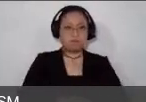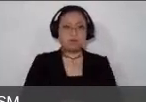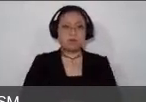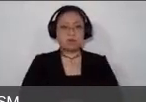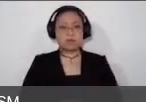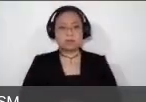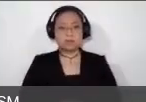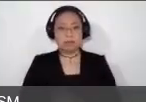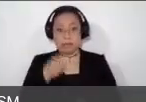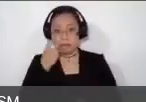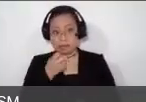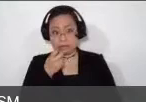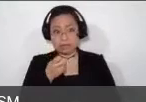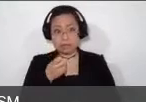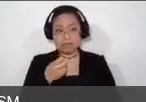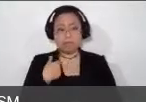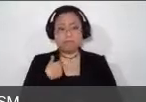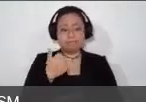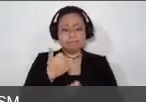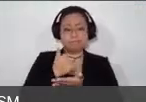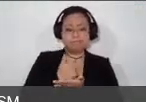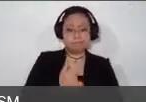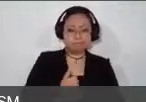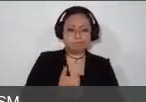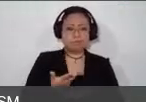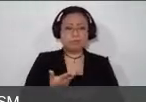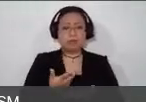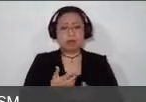esto me ayudó a mí